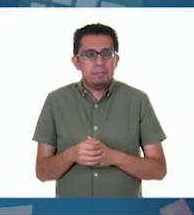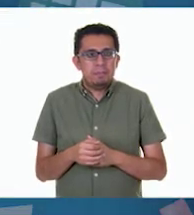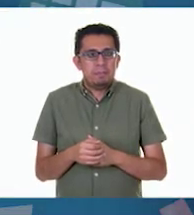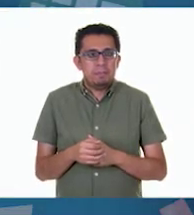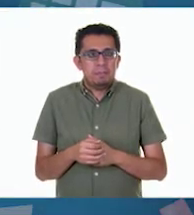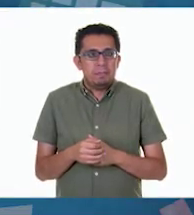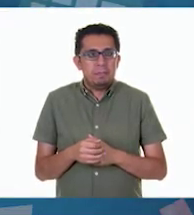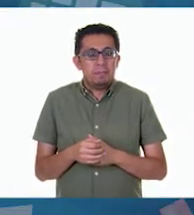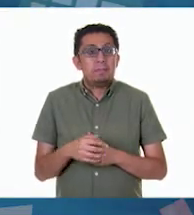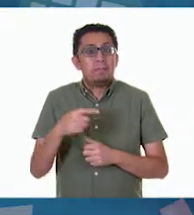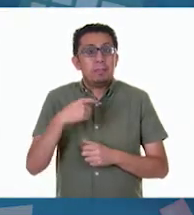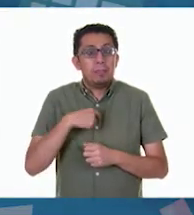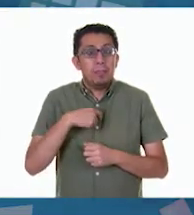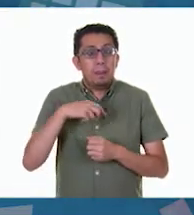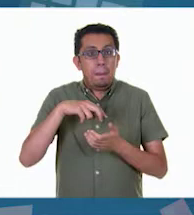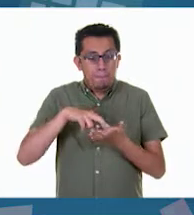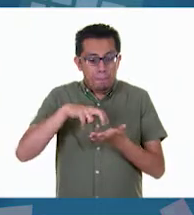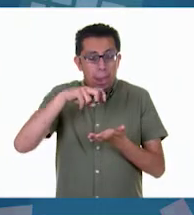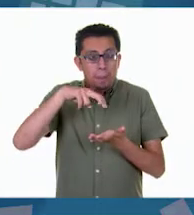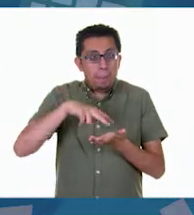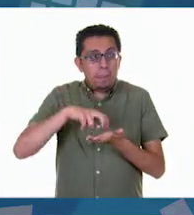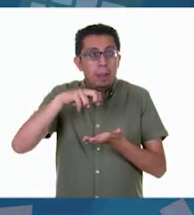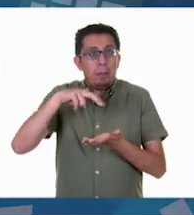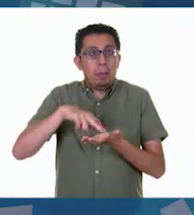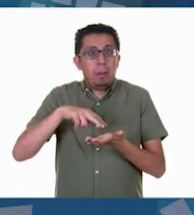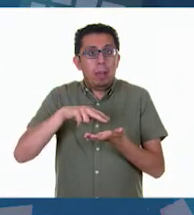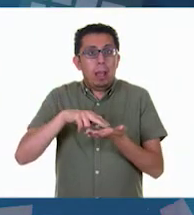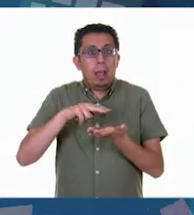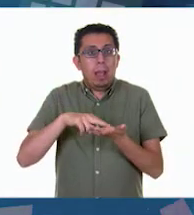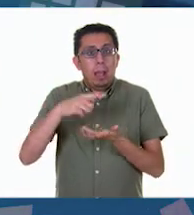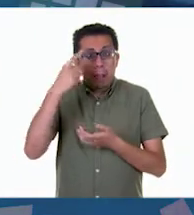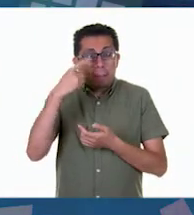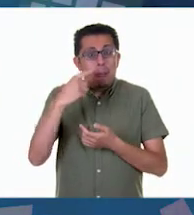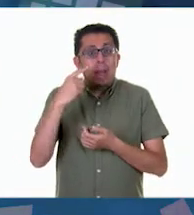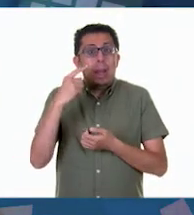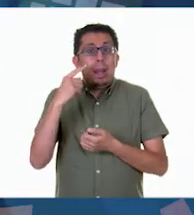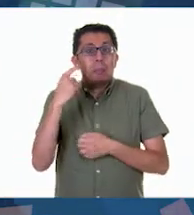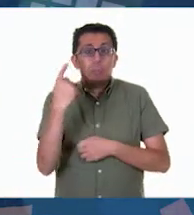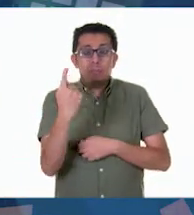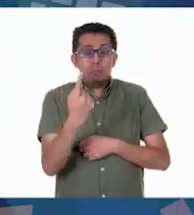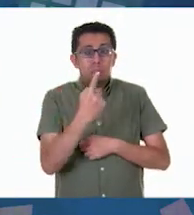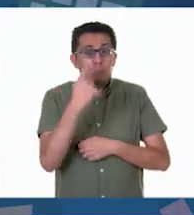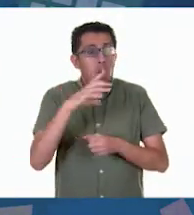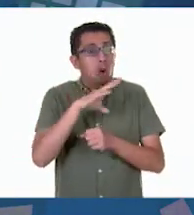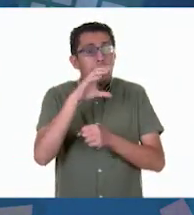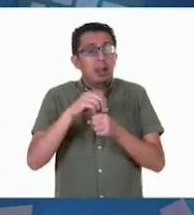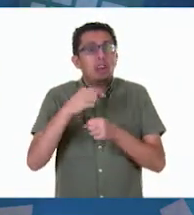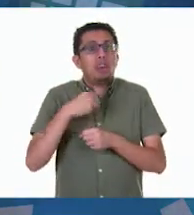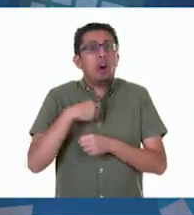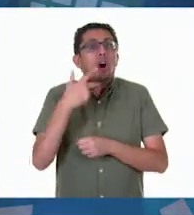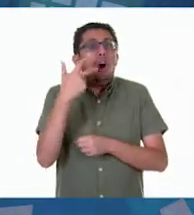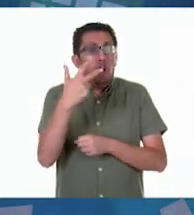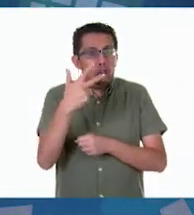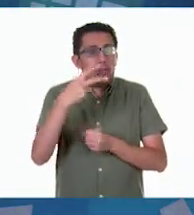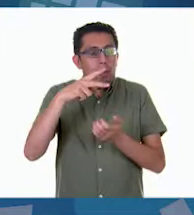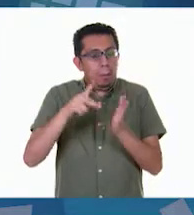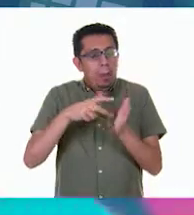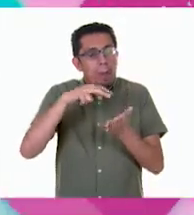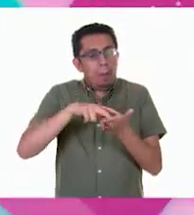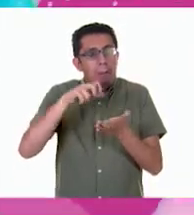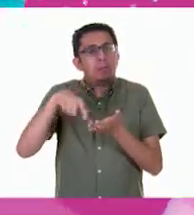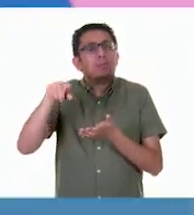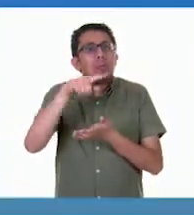Yo di 8 brinquitos para dar una vuelta entera. ¿Cuántos brinquitos darán ustedes? Espero sus